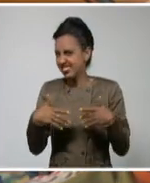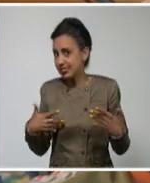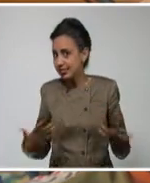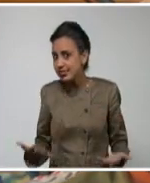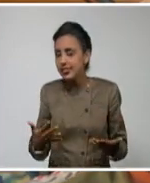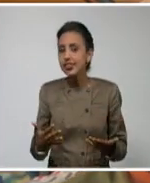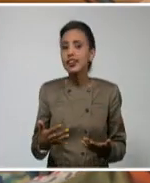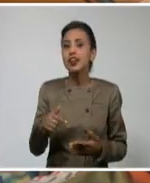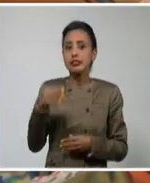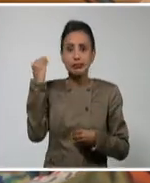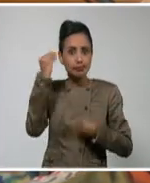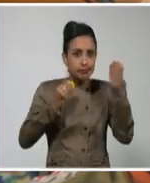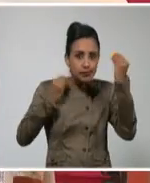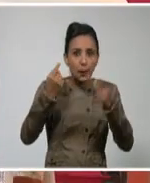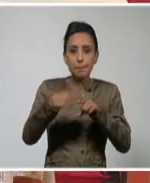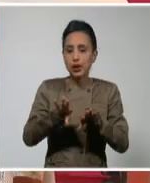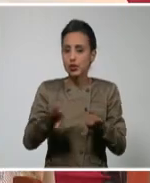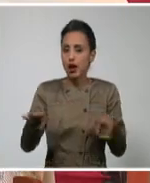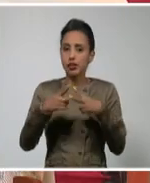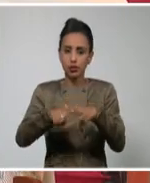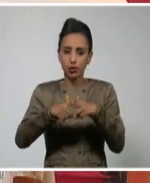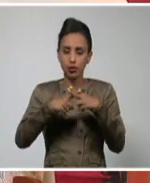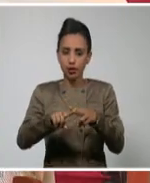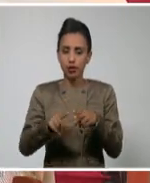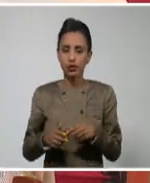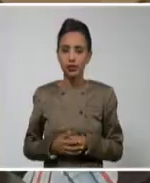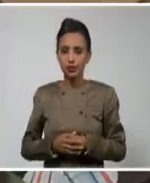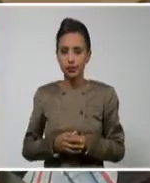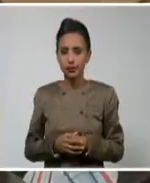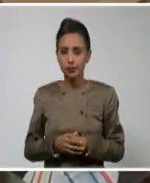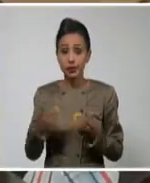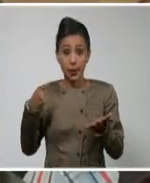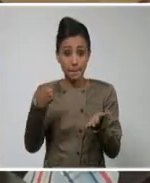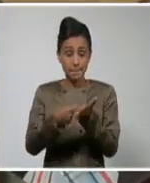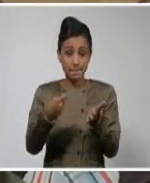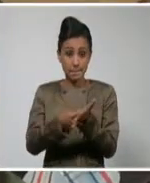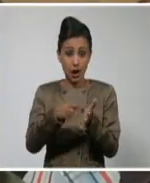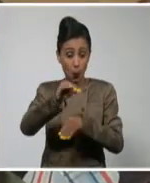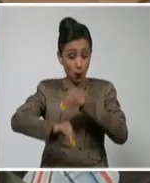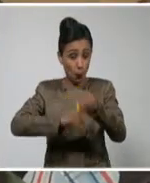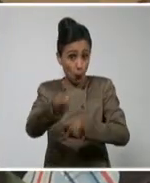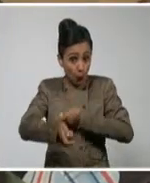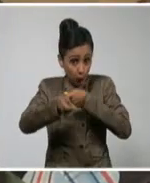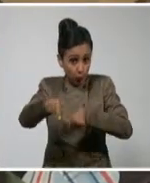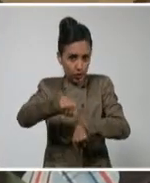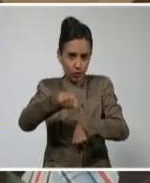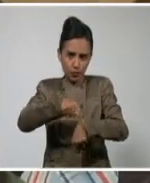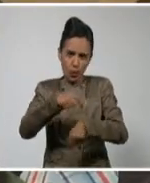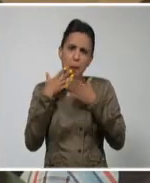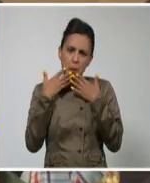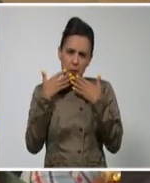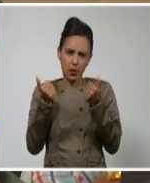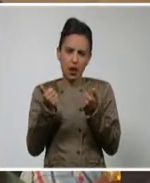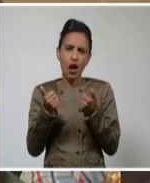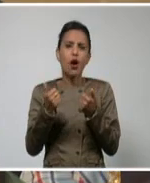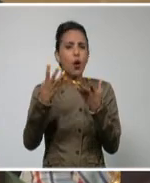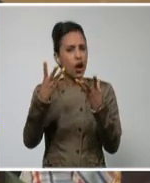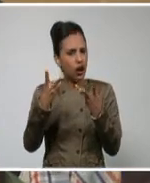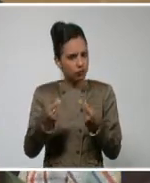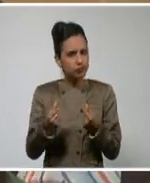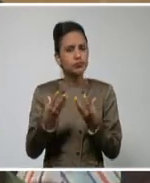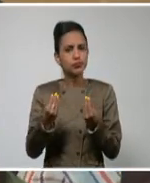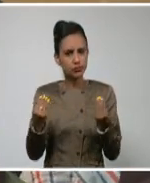lo estamos solucionando por ahí. El pago del productor en estos momentos ha mejorado una cantidad, por lo menos en mi CSS. Y